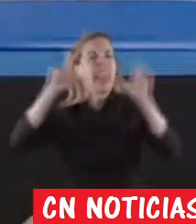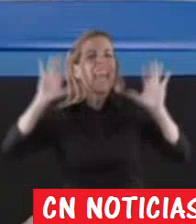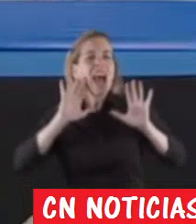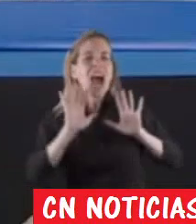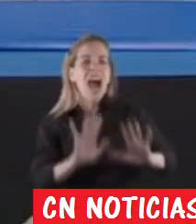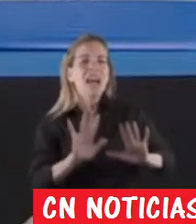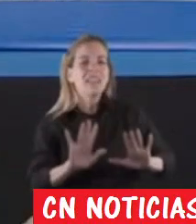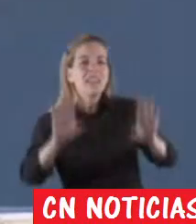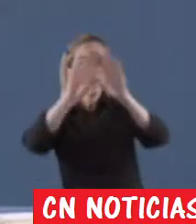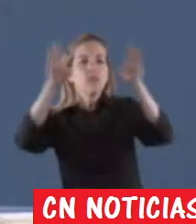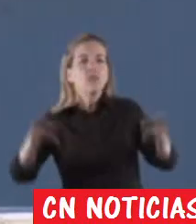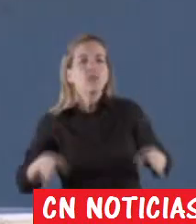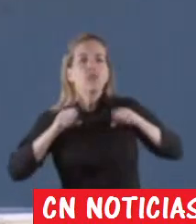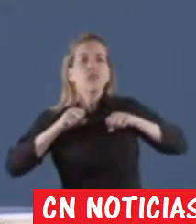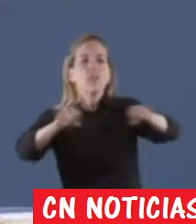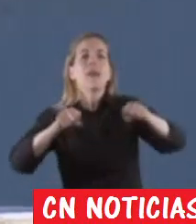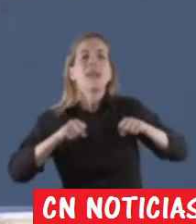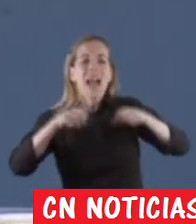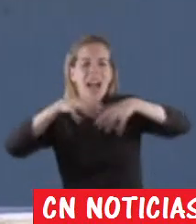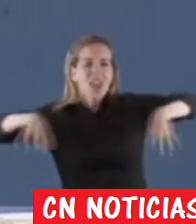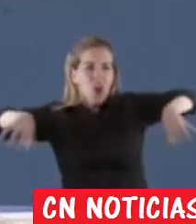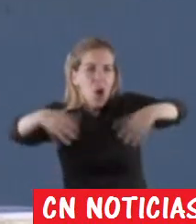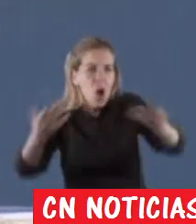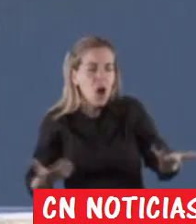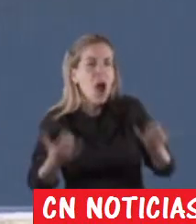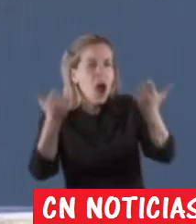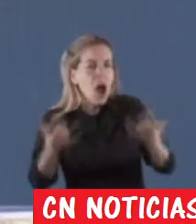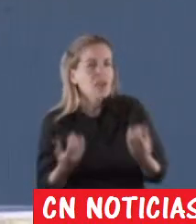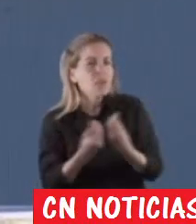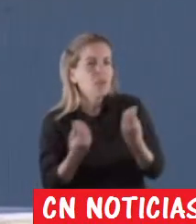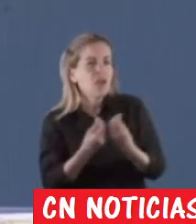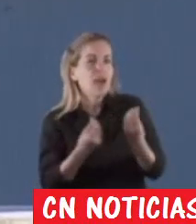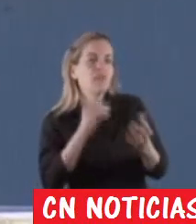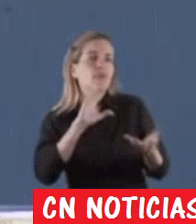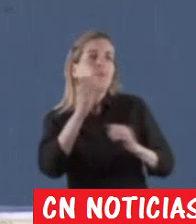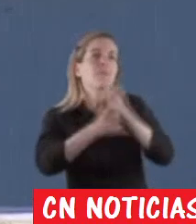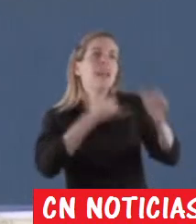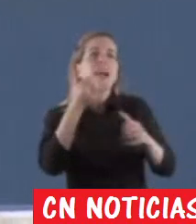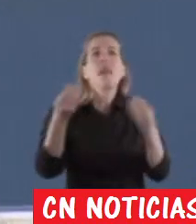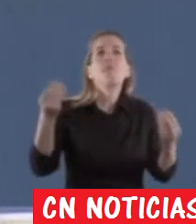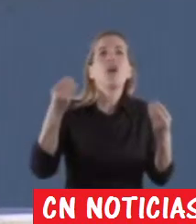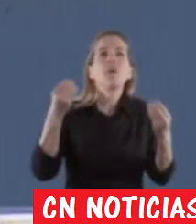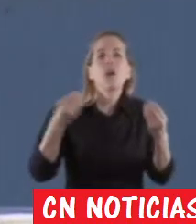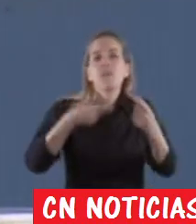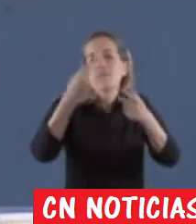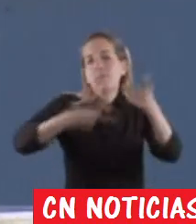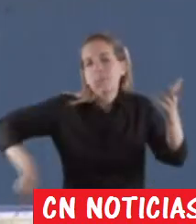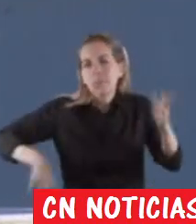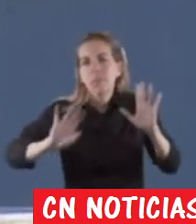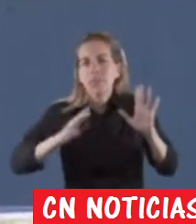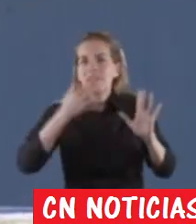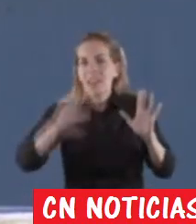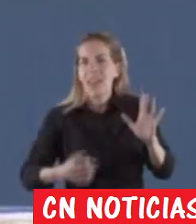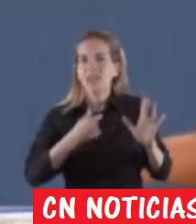La verdad que hay múltiples explicaciones, pero la verdad que yo quería